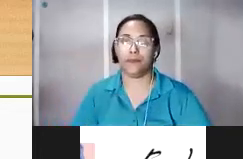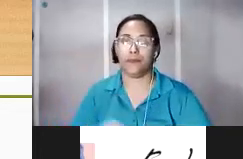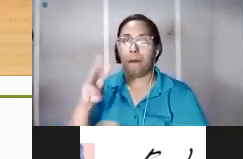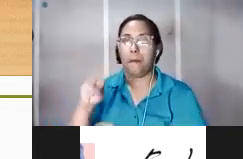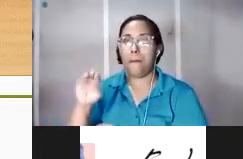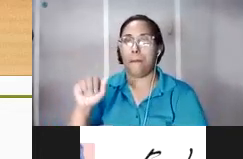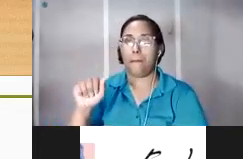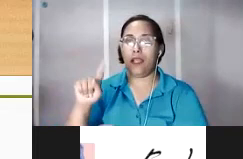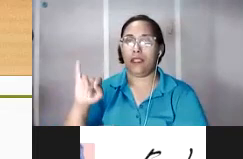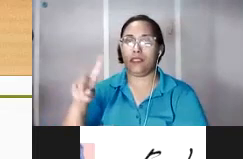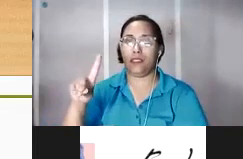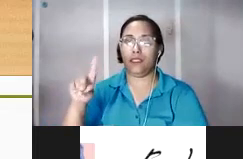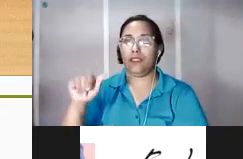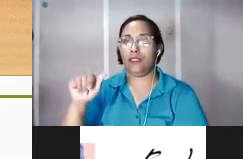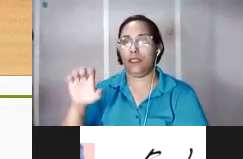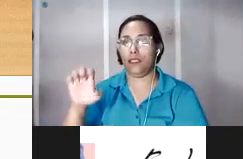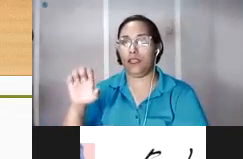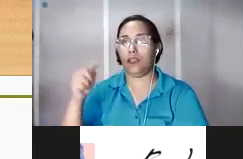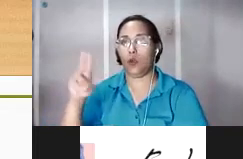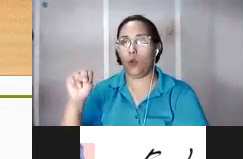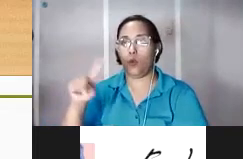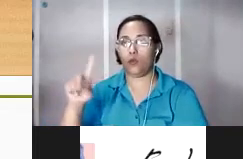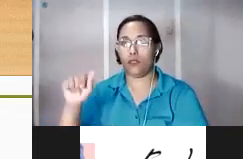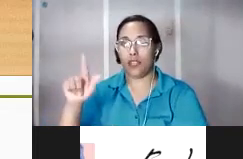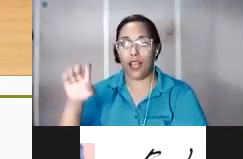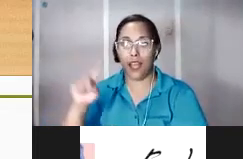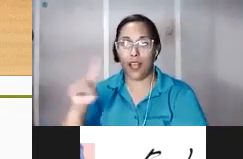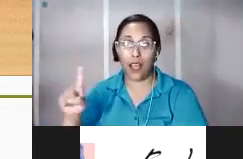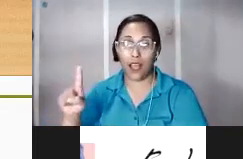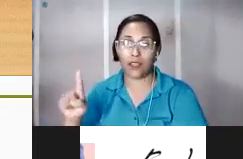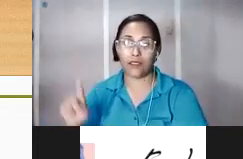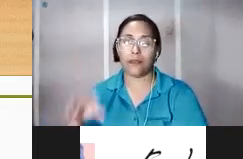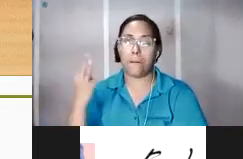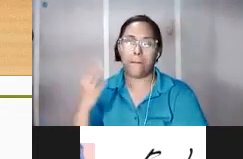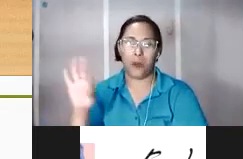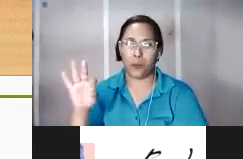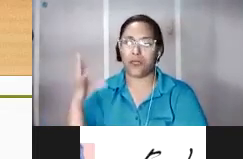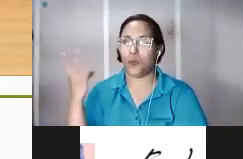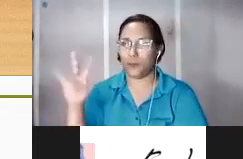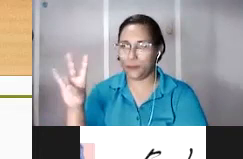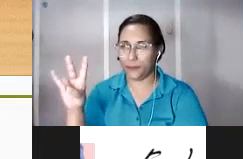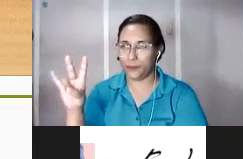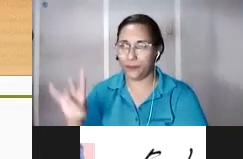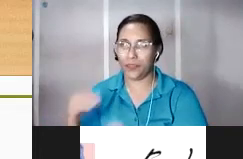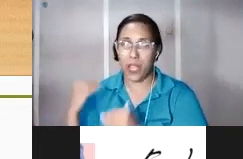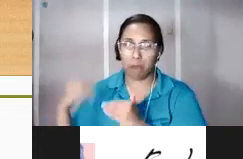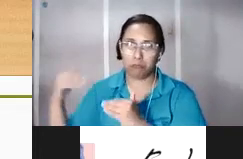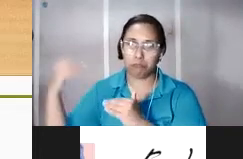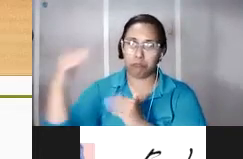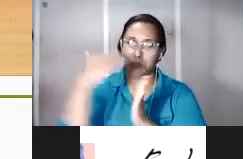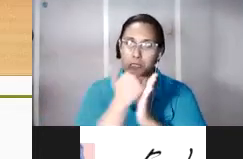Matilde González, ¿no? Etcétera. ¿No?